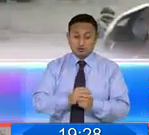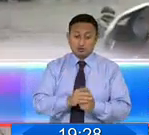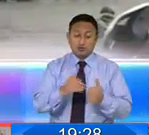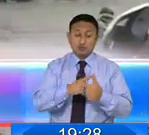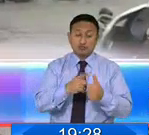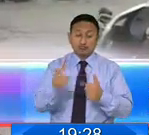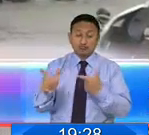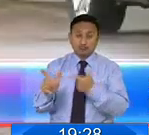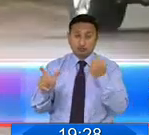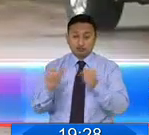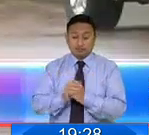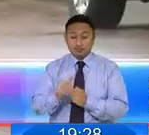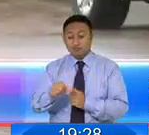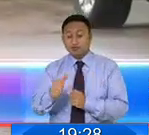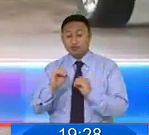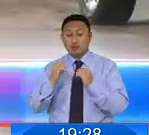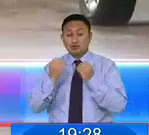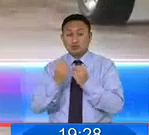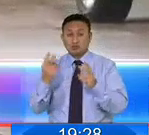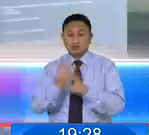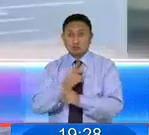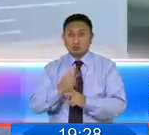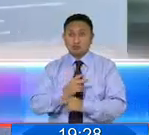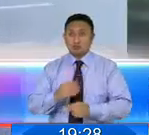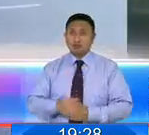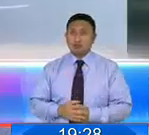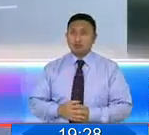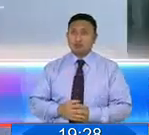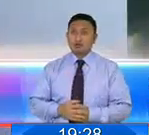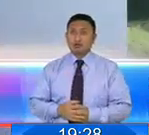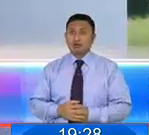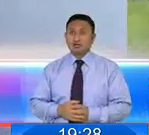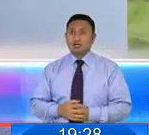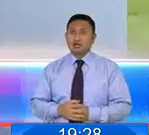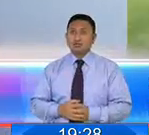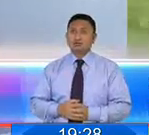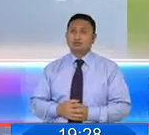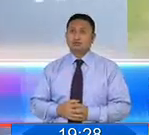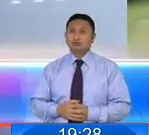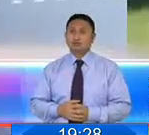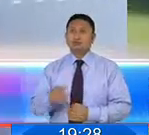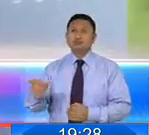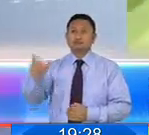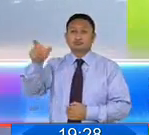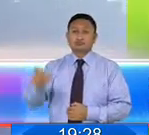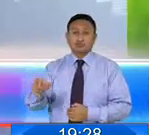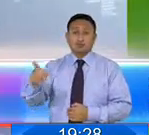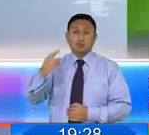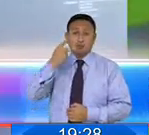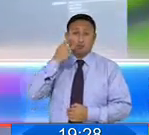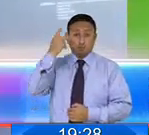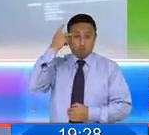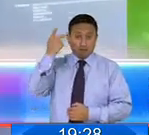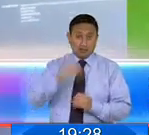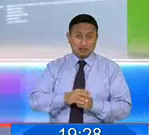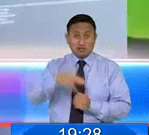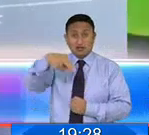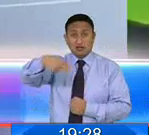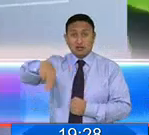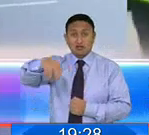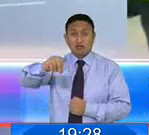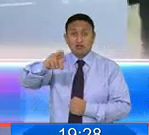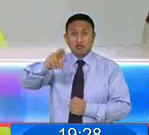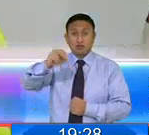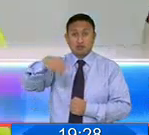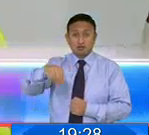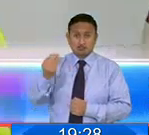por presunta delincuencia organizada. Sobre la versión de los padres de alias Ñorqui, quienes afirman es menor